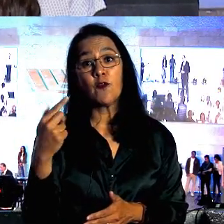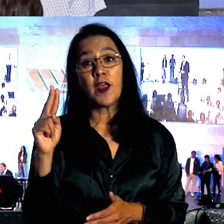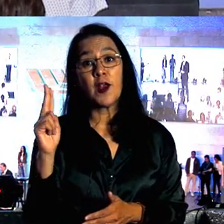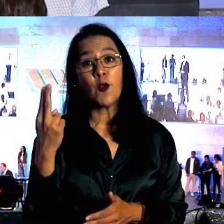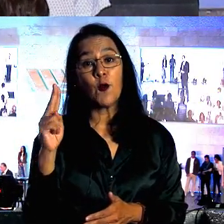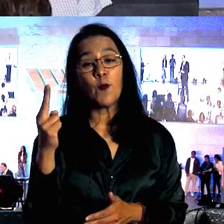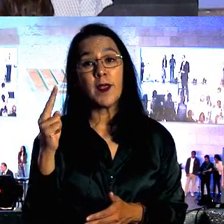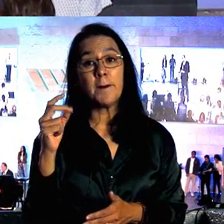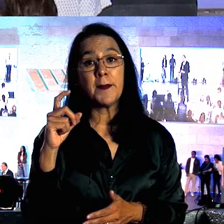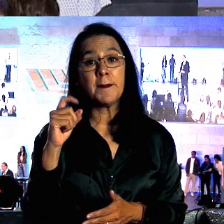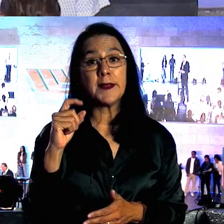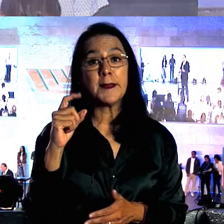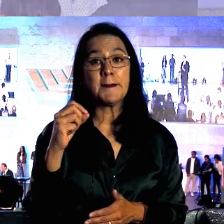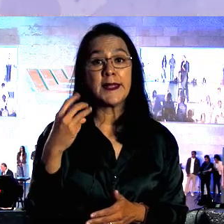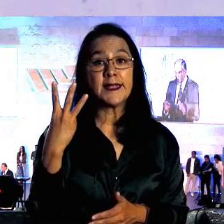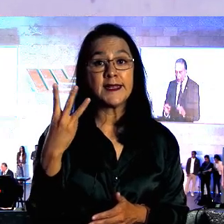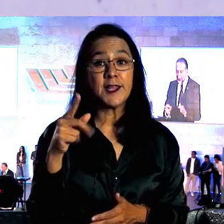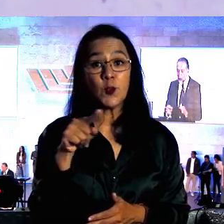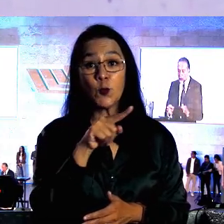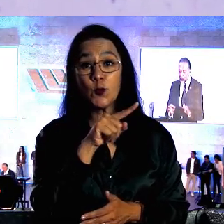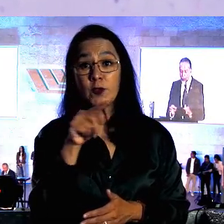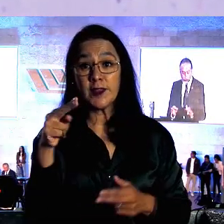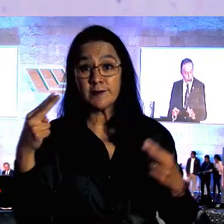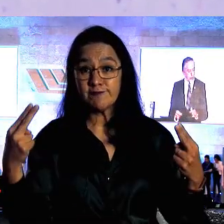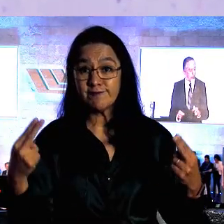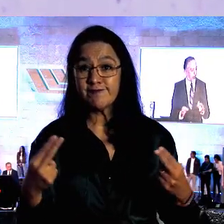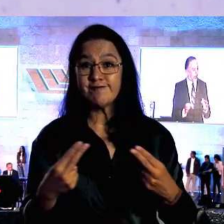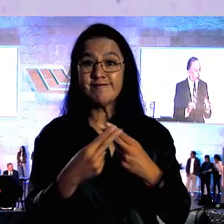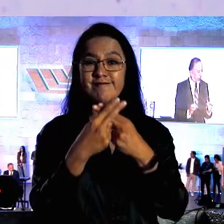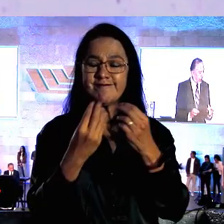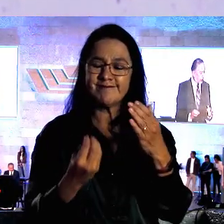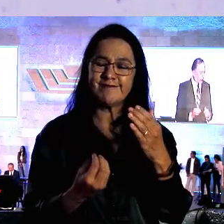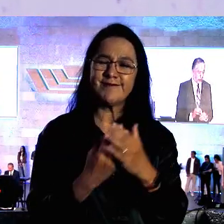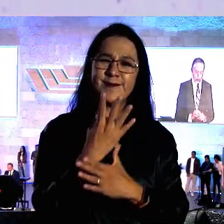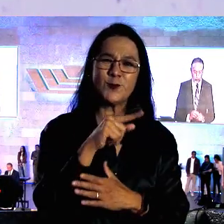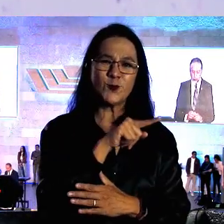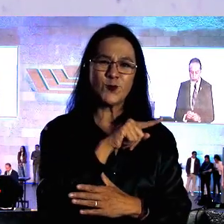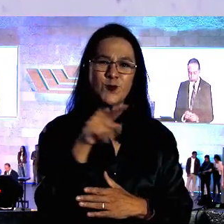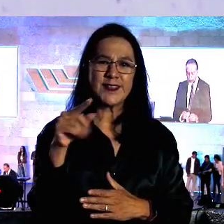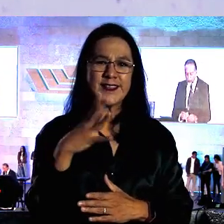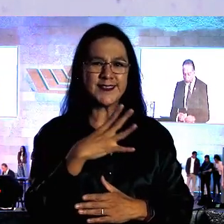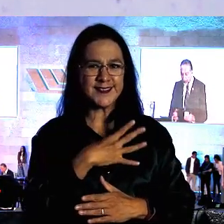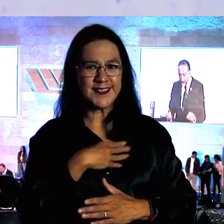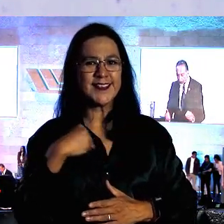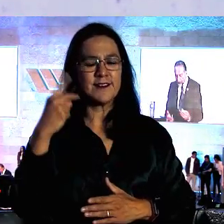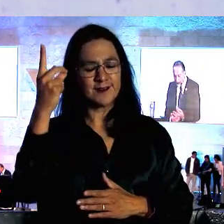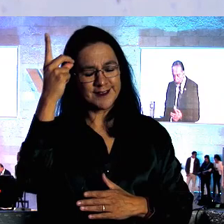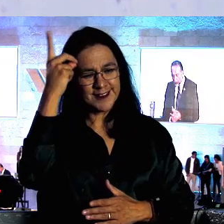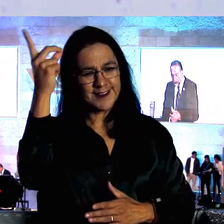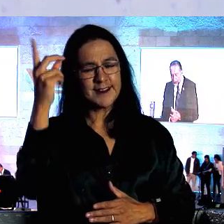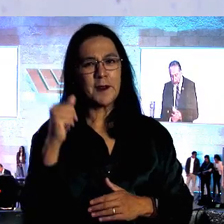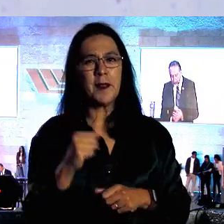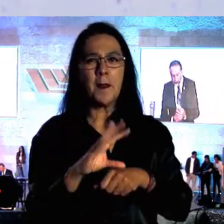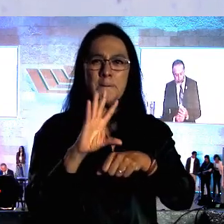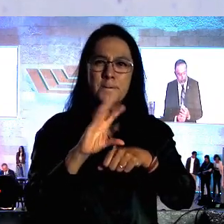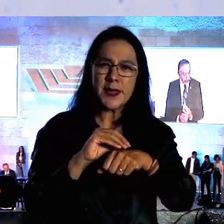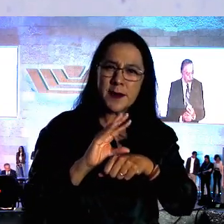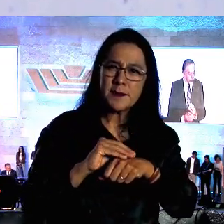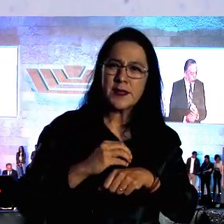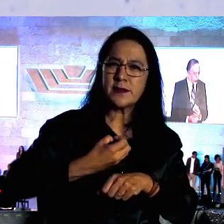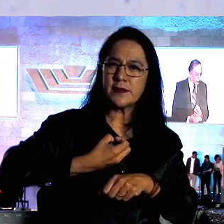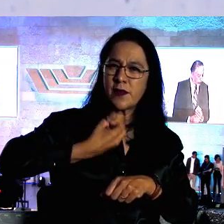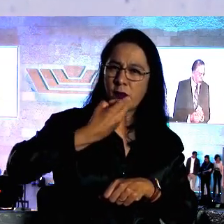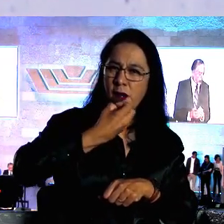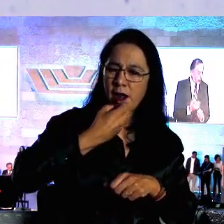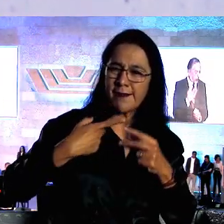ustedes nacen de nuevo porque a partir de hoy ustedes son hijos de Dios así que si me permiten déjenme guiarles